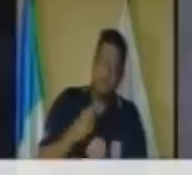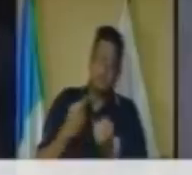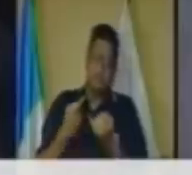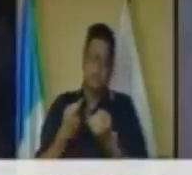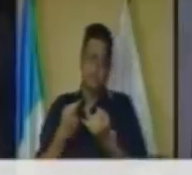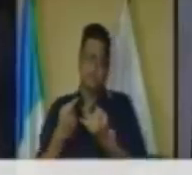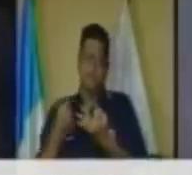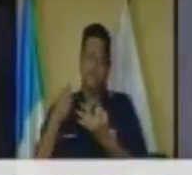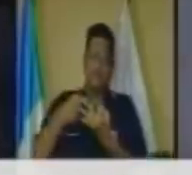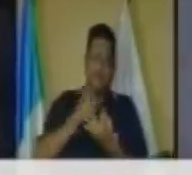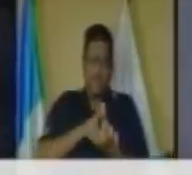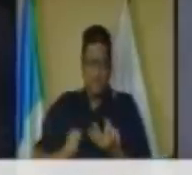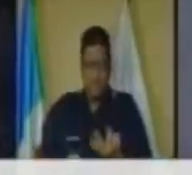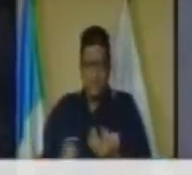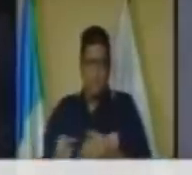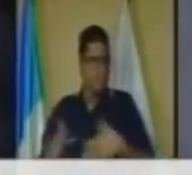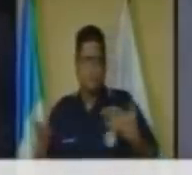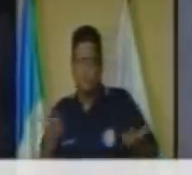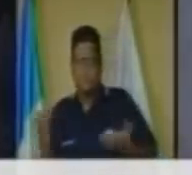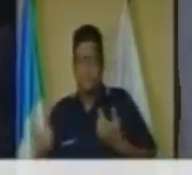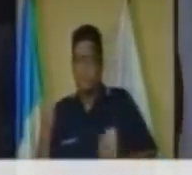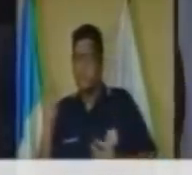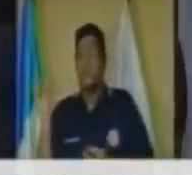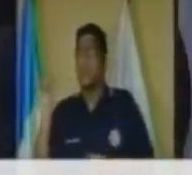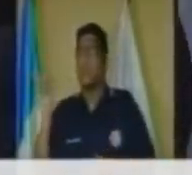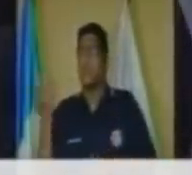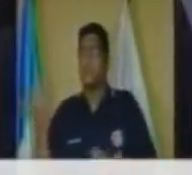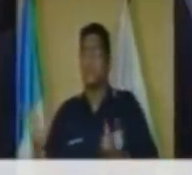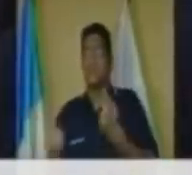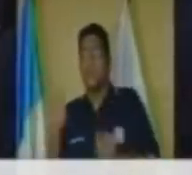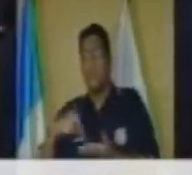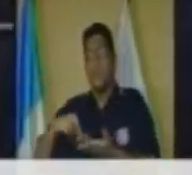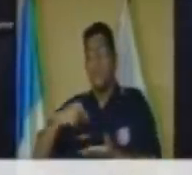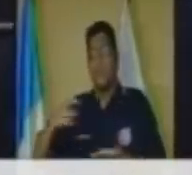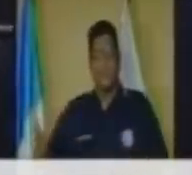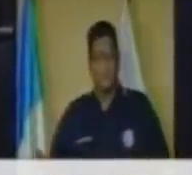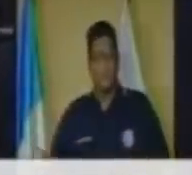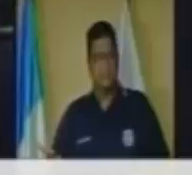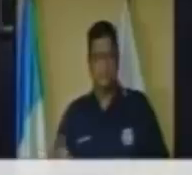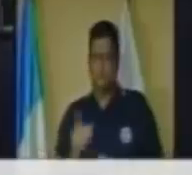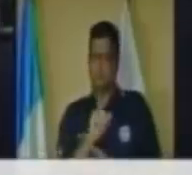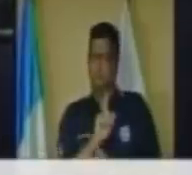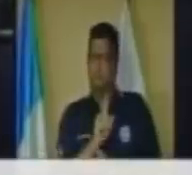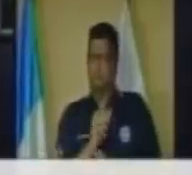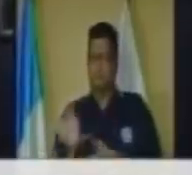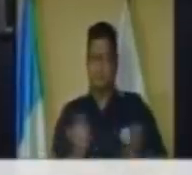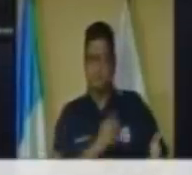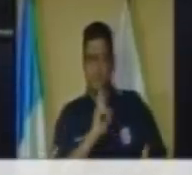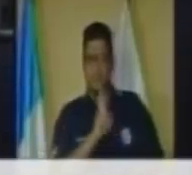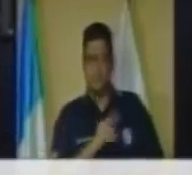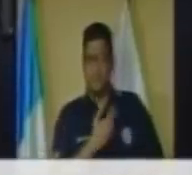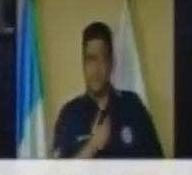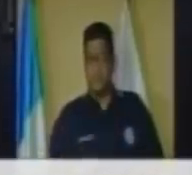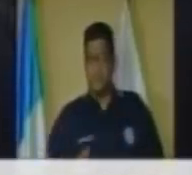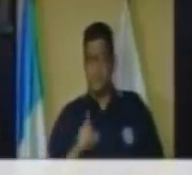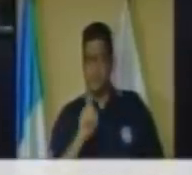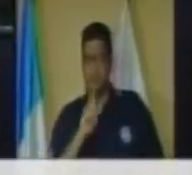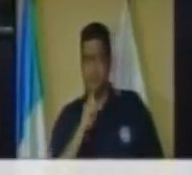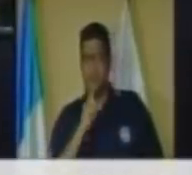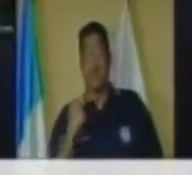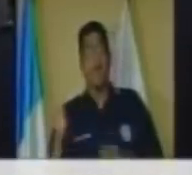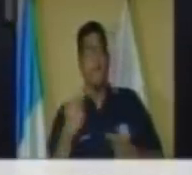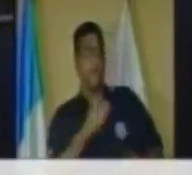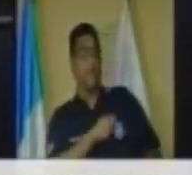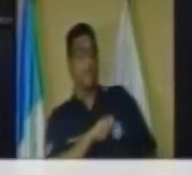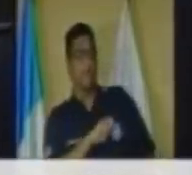de Salvador. No, realmente el presidente nunca dijo que venía de España.